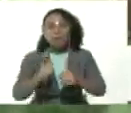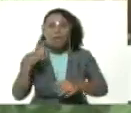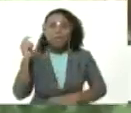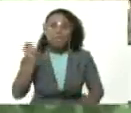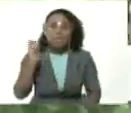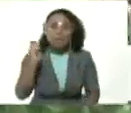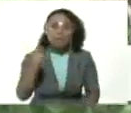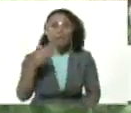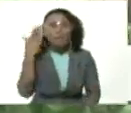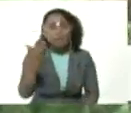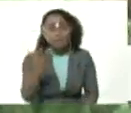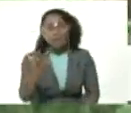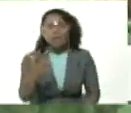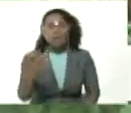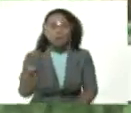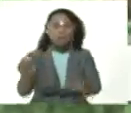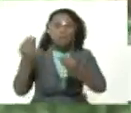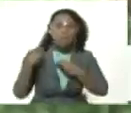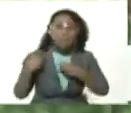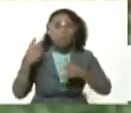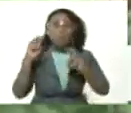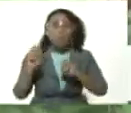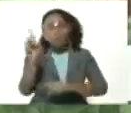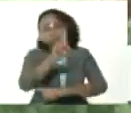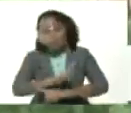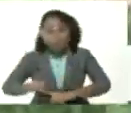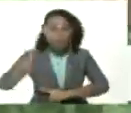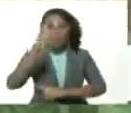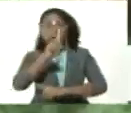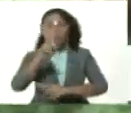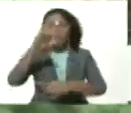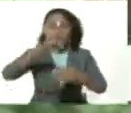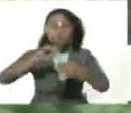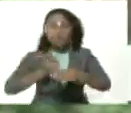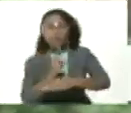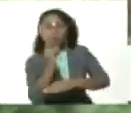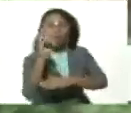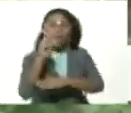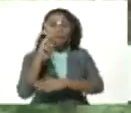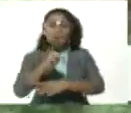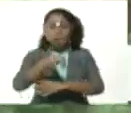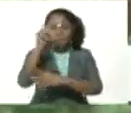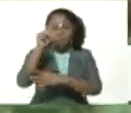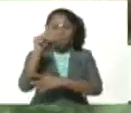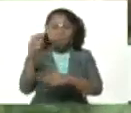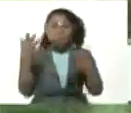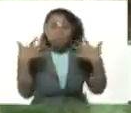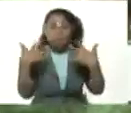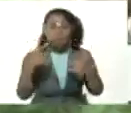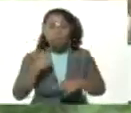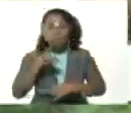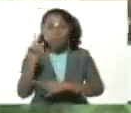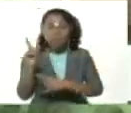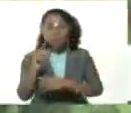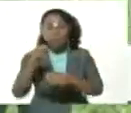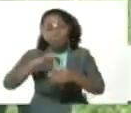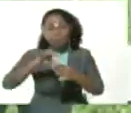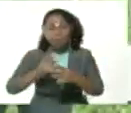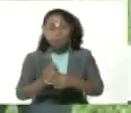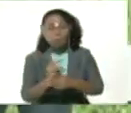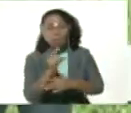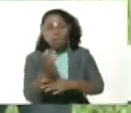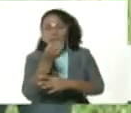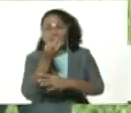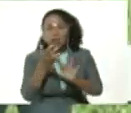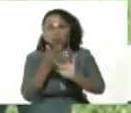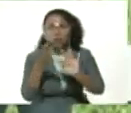tareas que usted nos asigne en el nuevo ciclo de siembra del norte verano, con la siembra de leguminosas y